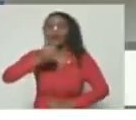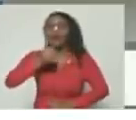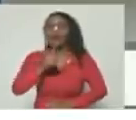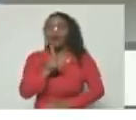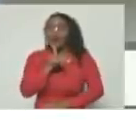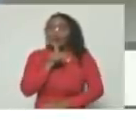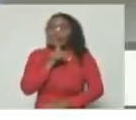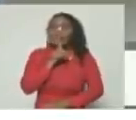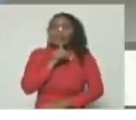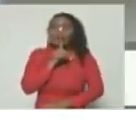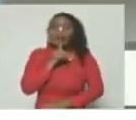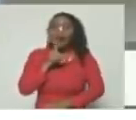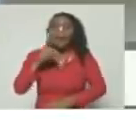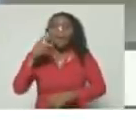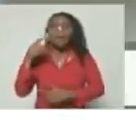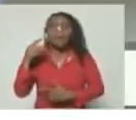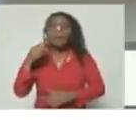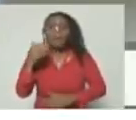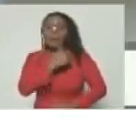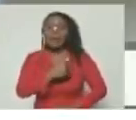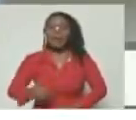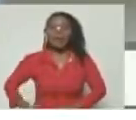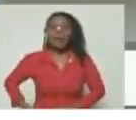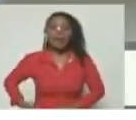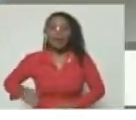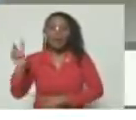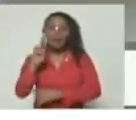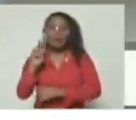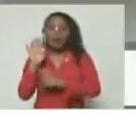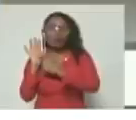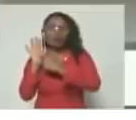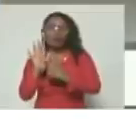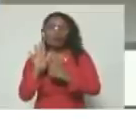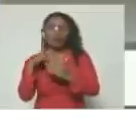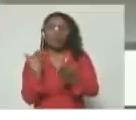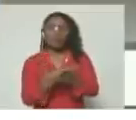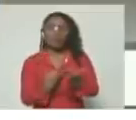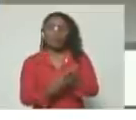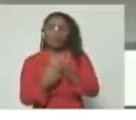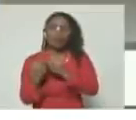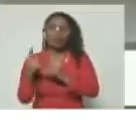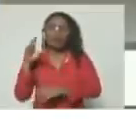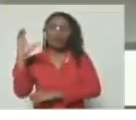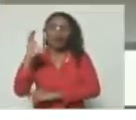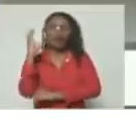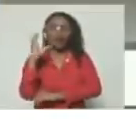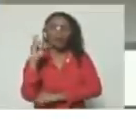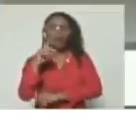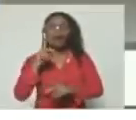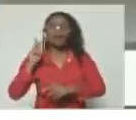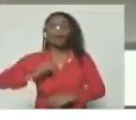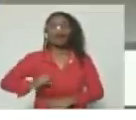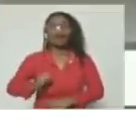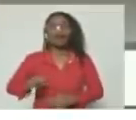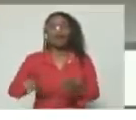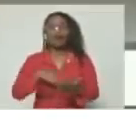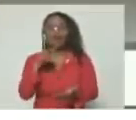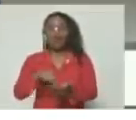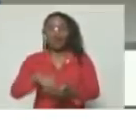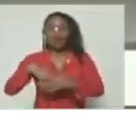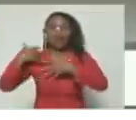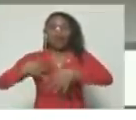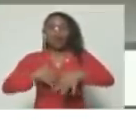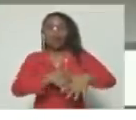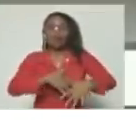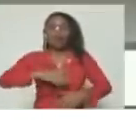Presidente de Venezuela muestra los fusiles, las ametralladoras y las bazucas de origen colombiano, de la Policía Nacional, del Ejército de Colombia, y los